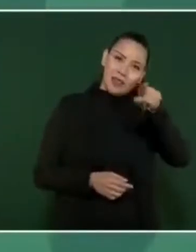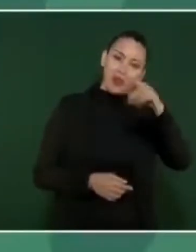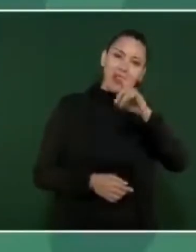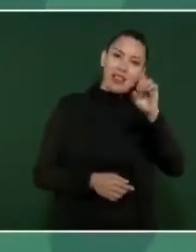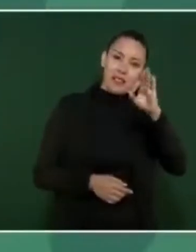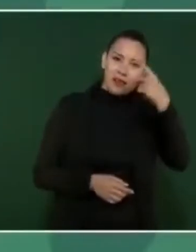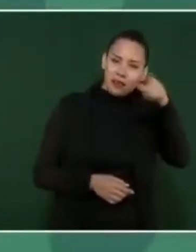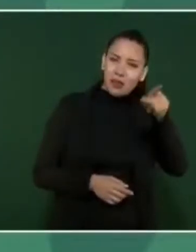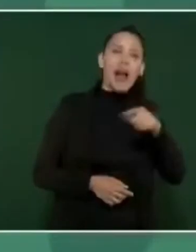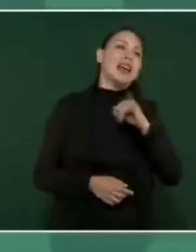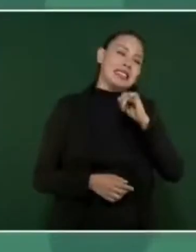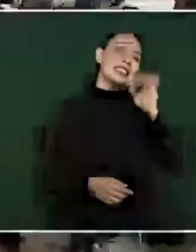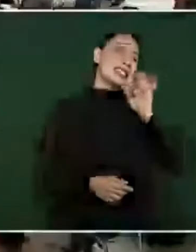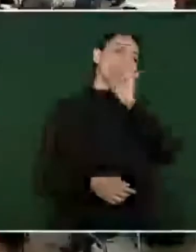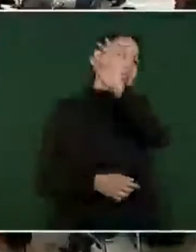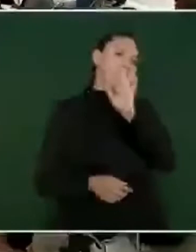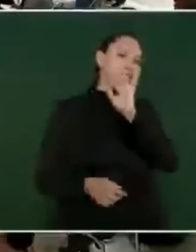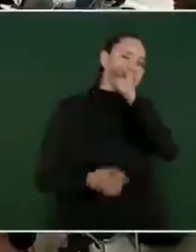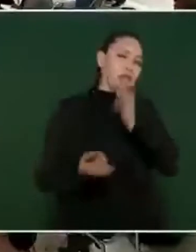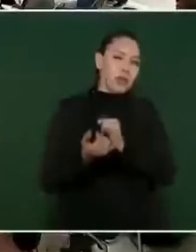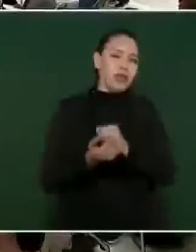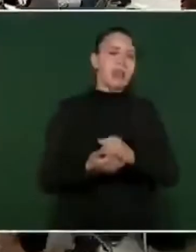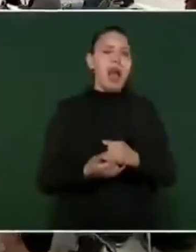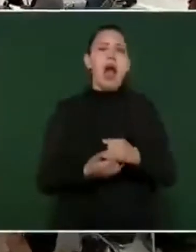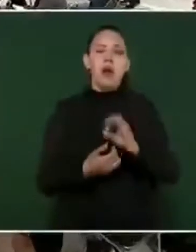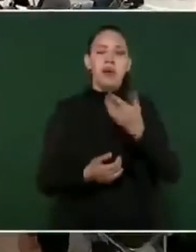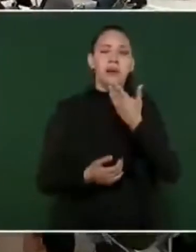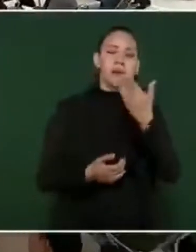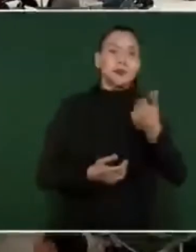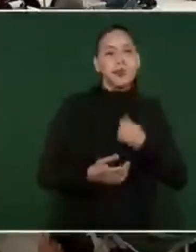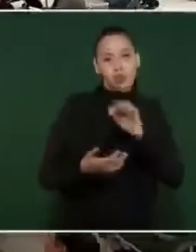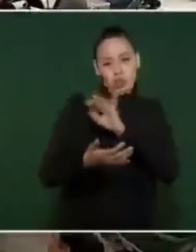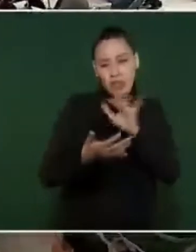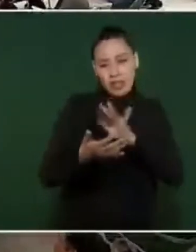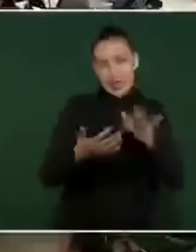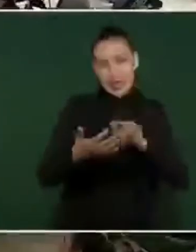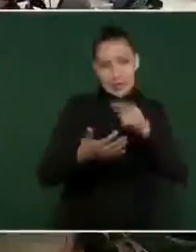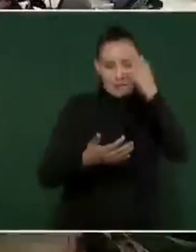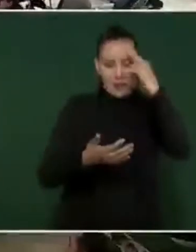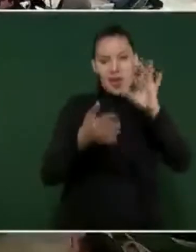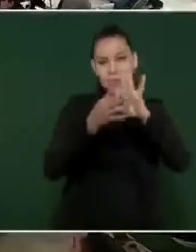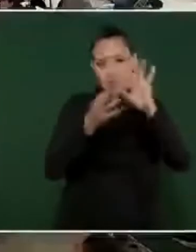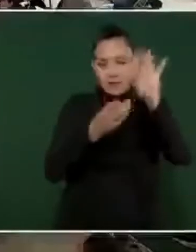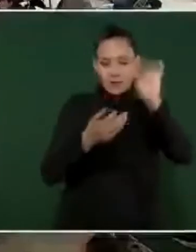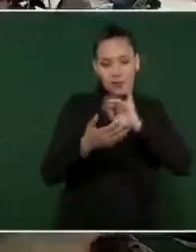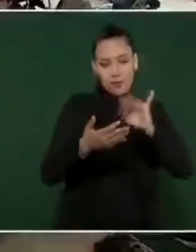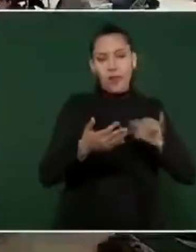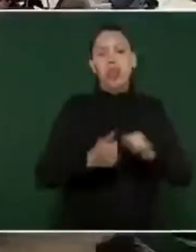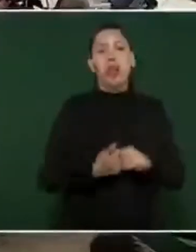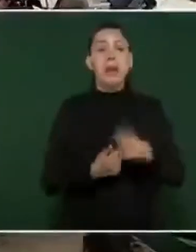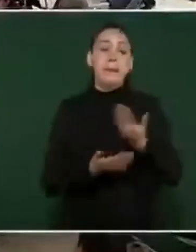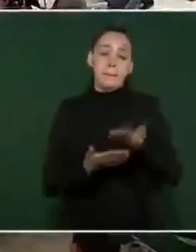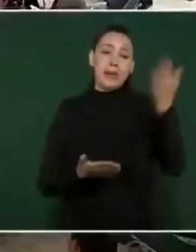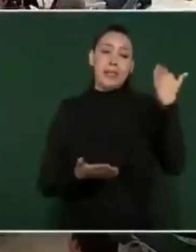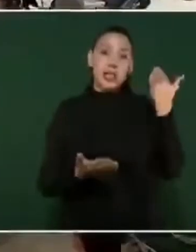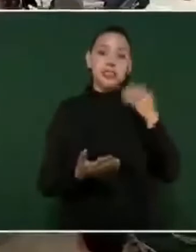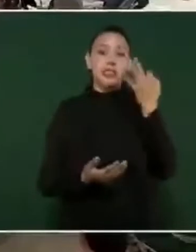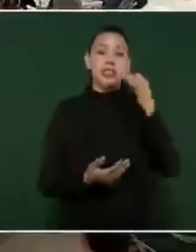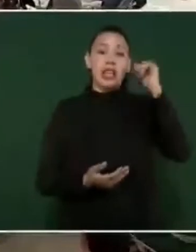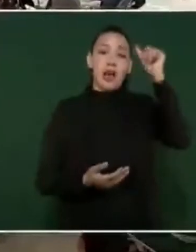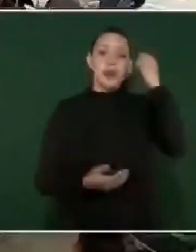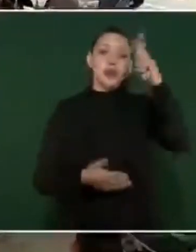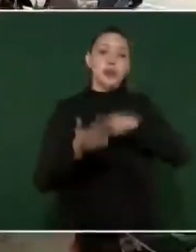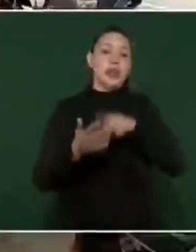mensaje que le quiero dar. Desde el pasado 3 de abril del 2019, presidente, me presenté por primera vez en su conferencia mañanera para solicitarle con